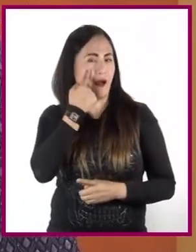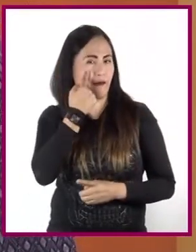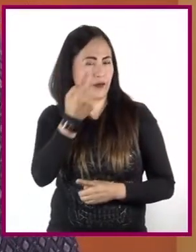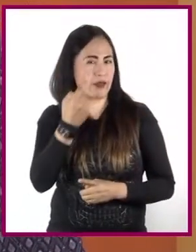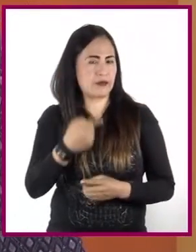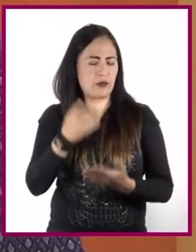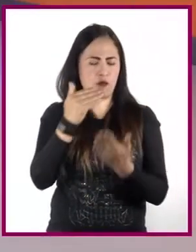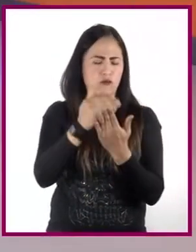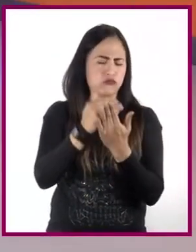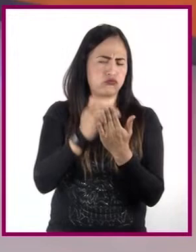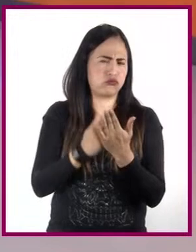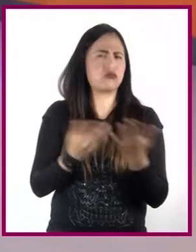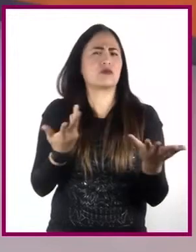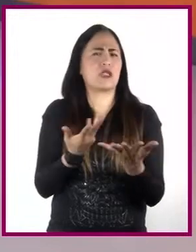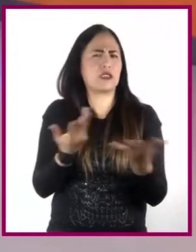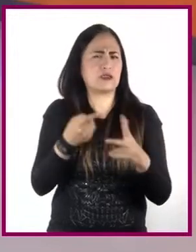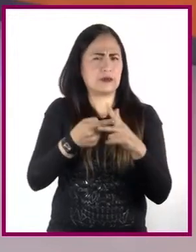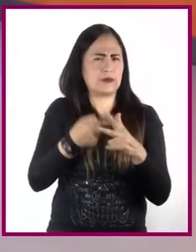dicho resultado.